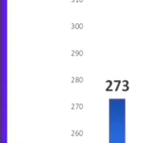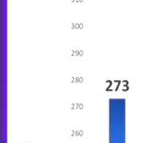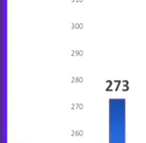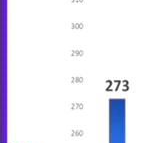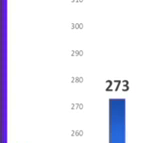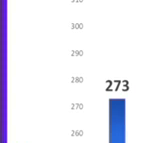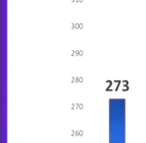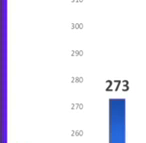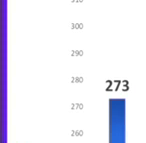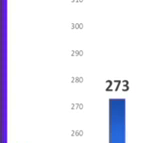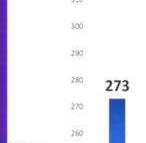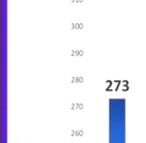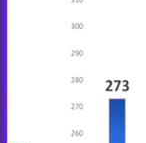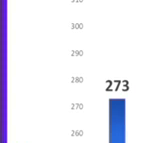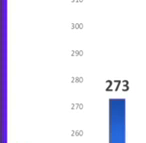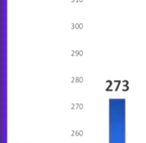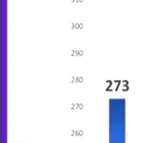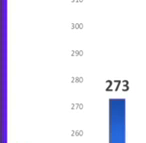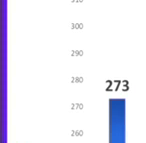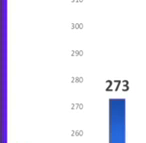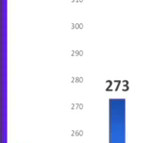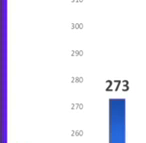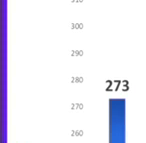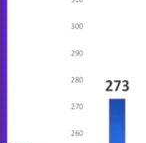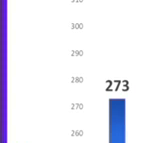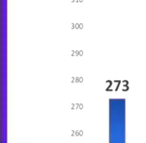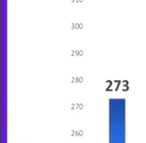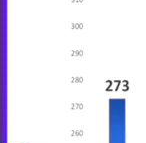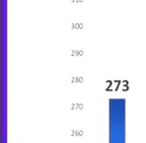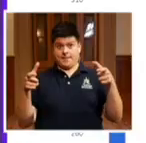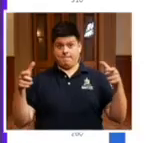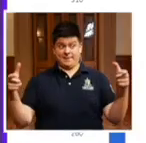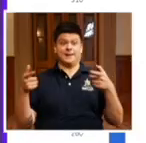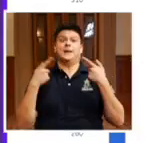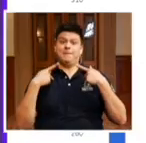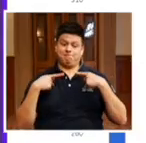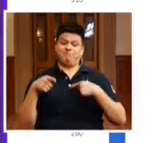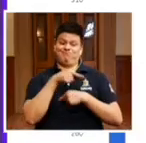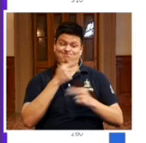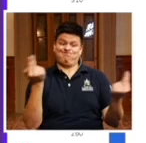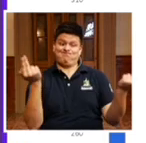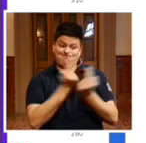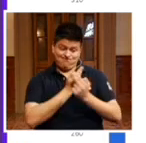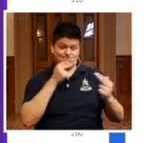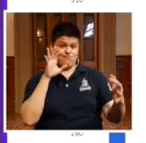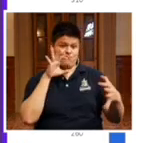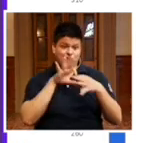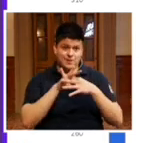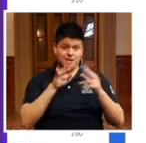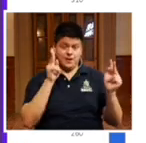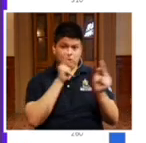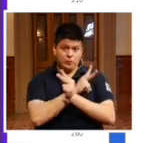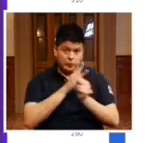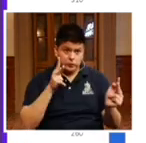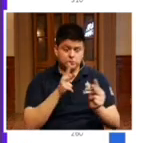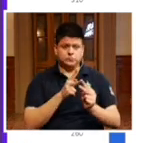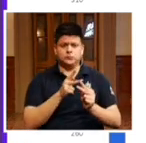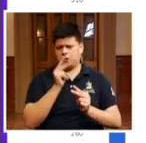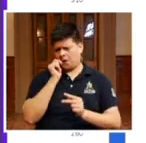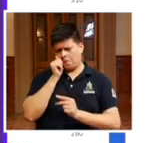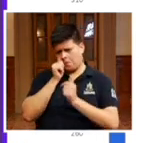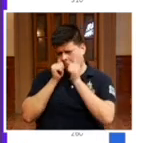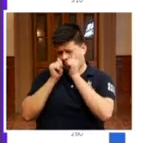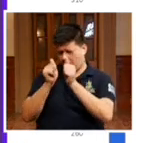de manera muy importante es el número de personas ventiladas. Si ustedes se fijan ahí, el 20 de